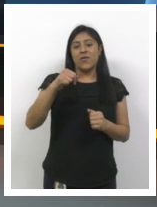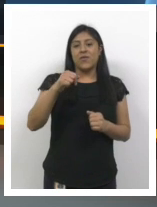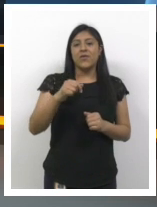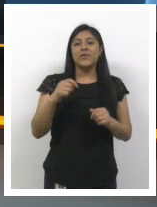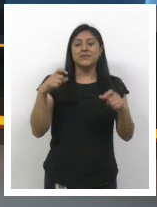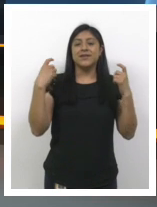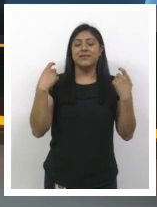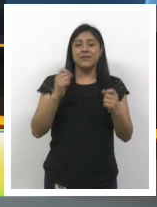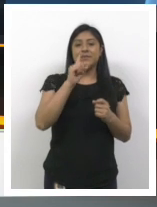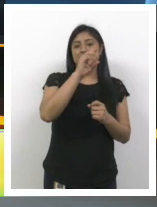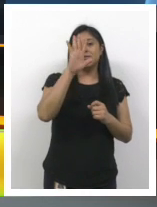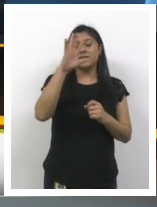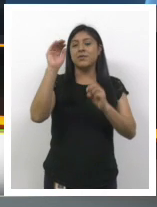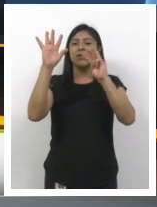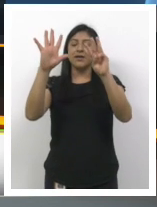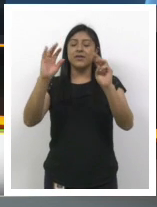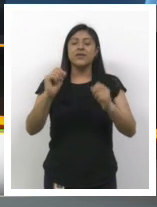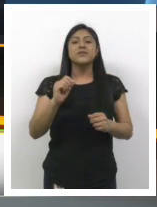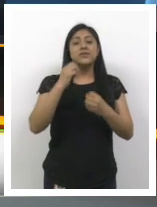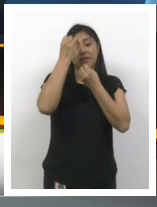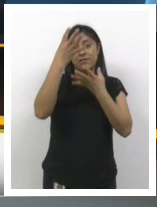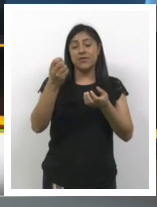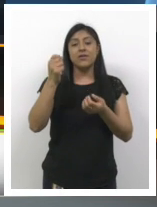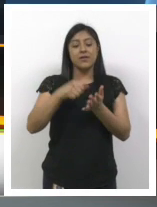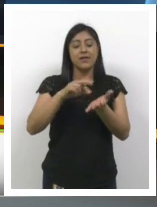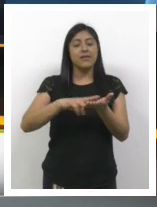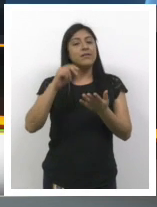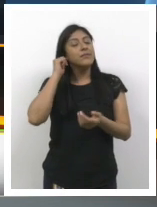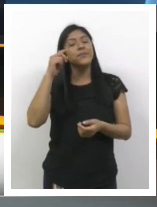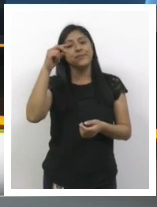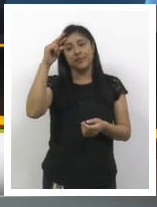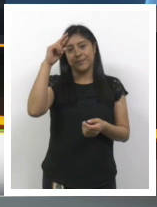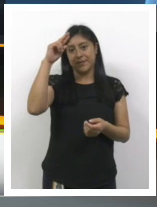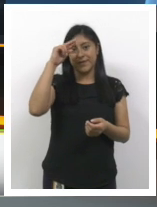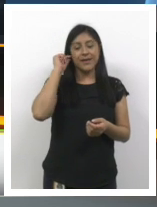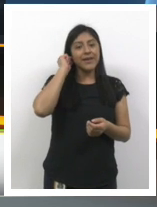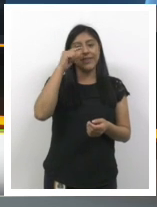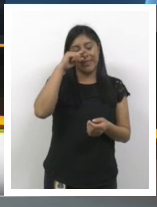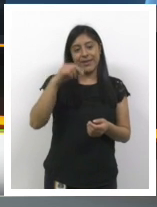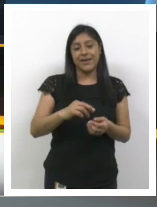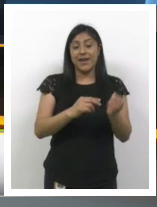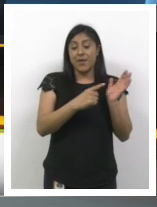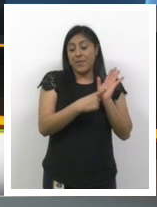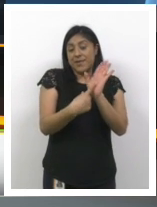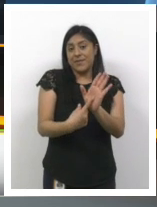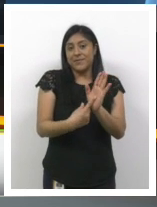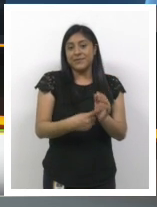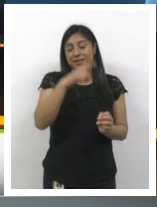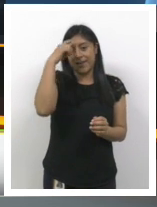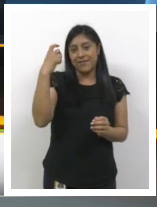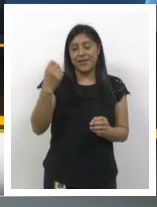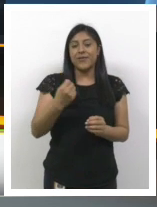La emisión número 158 de InfoRENAP GT. Reconocemos la labor de Óscar Efraín Alessio Mas,